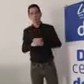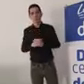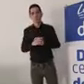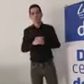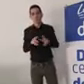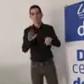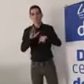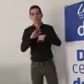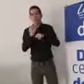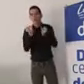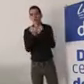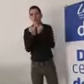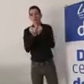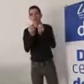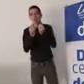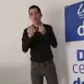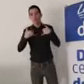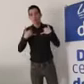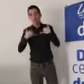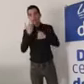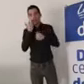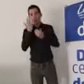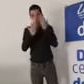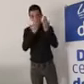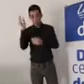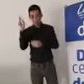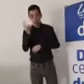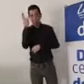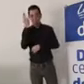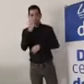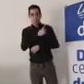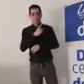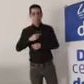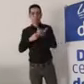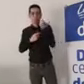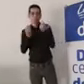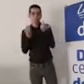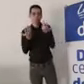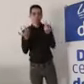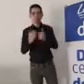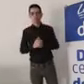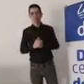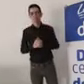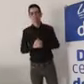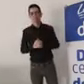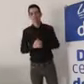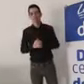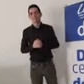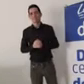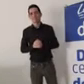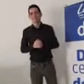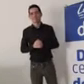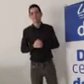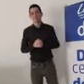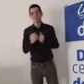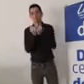estudiar y no hay garantías, y se exige más calidad, se exige más cobertura, se exige más pertinencia a los contenidos, la vulneración al derecho a un